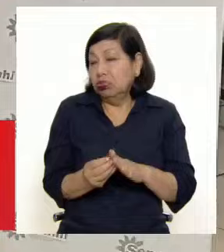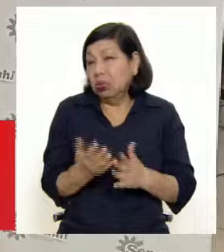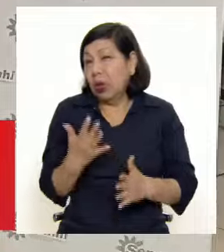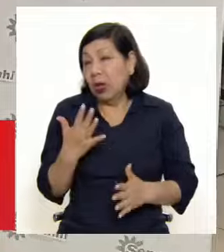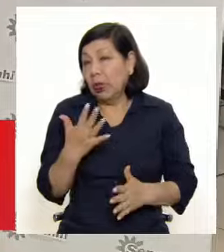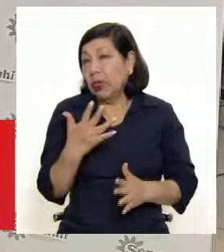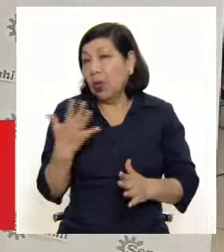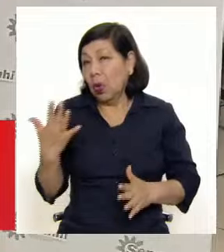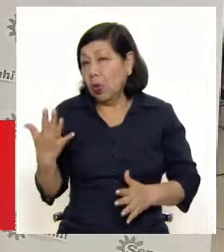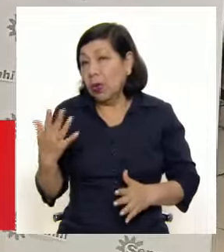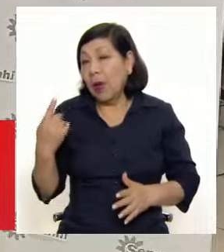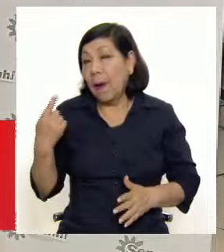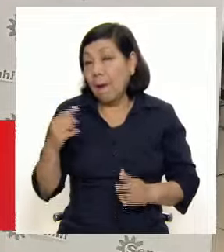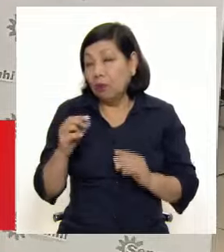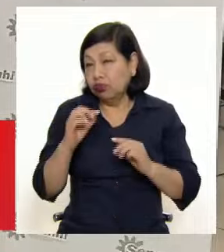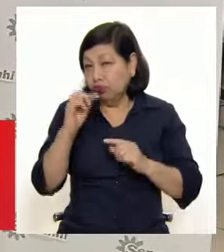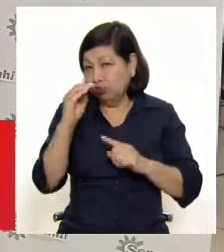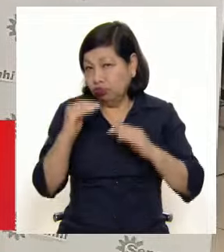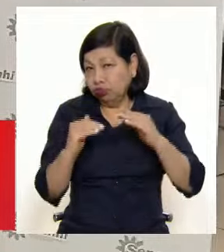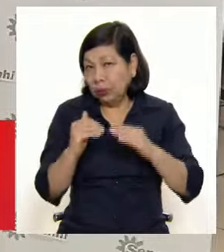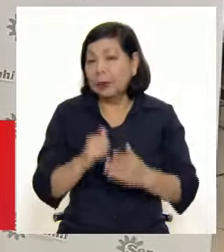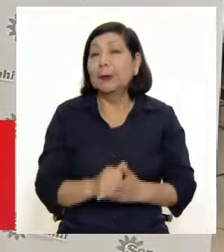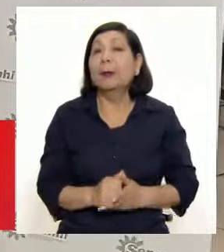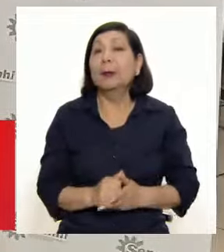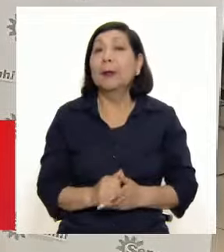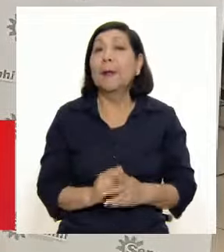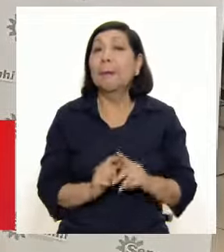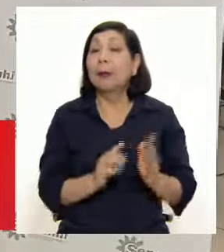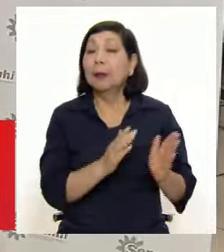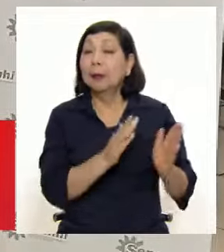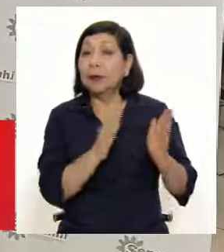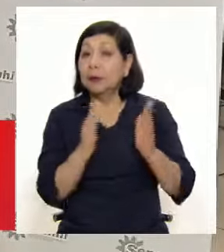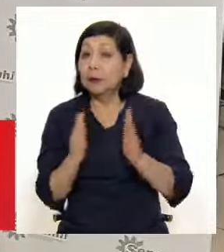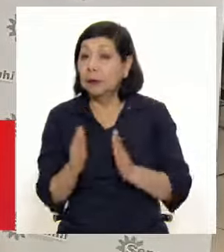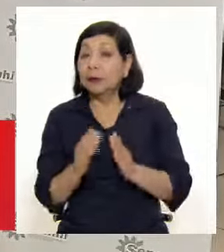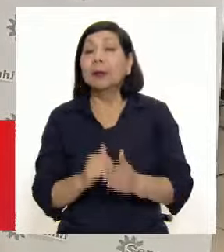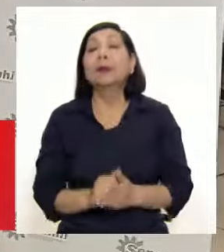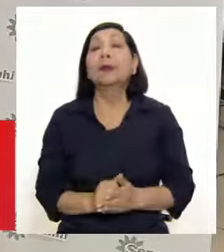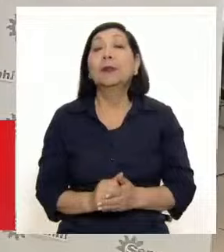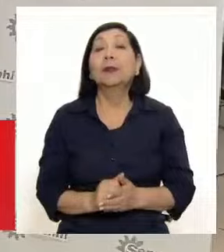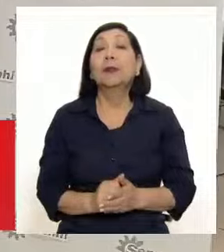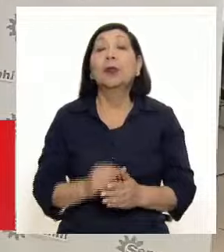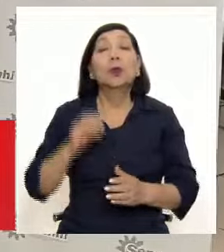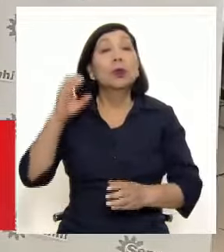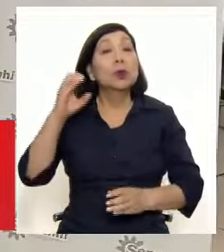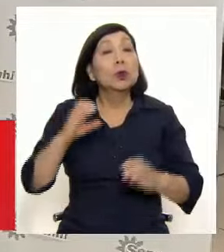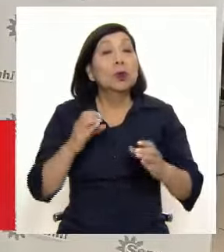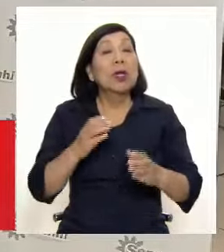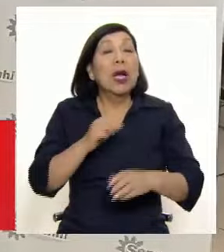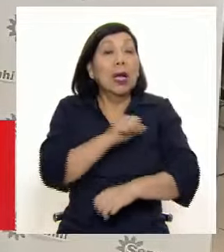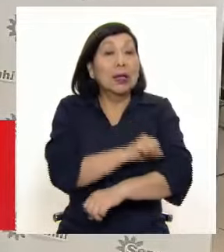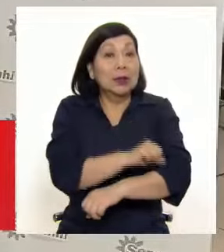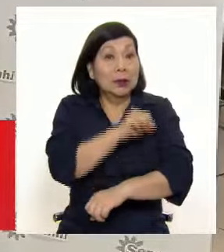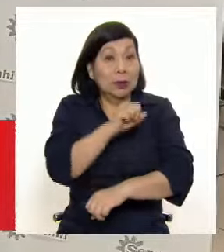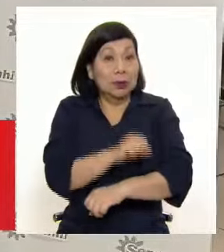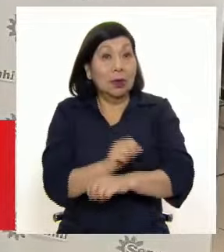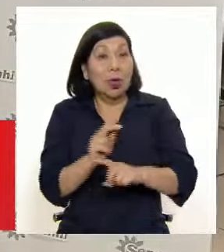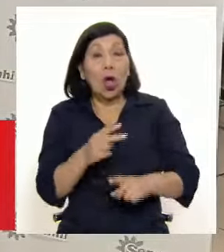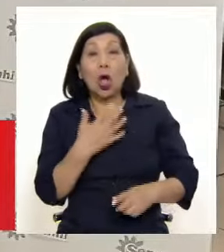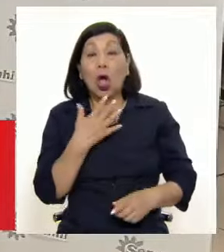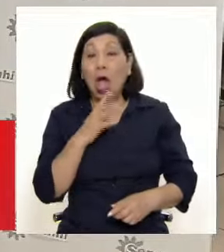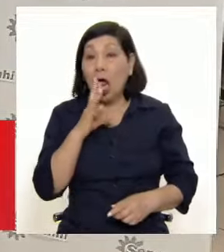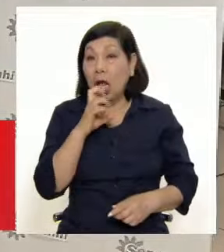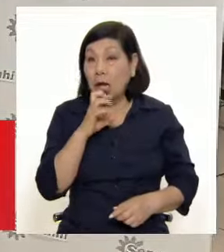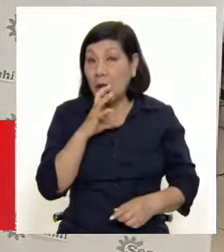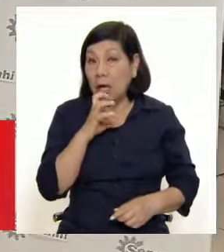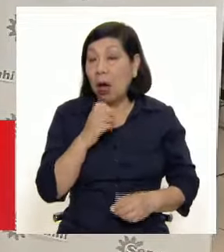de 55 milímetros diarios. Pasamos a nuestro siguiente aviso de precipitaciones en la sierra, también nivel naranja, evento